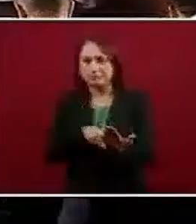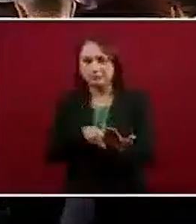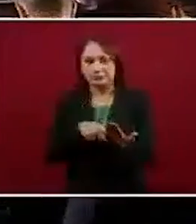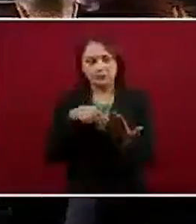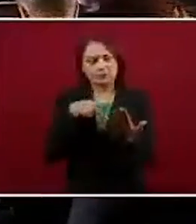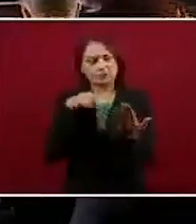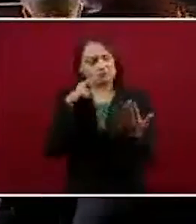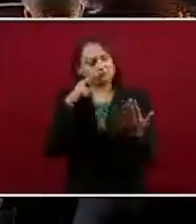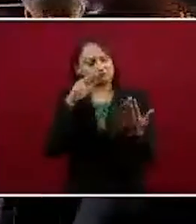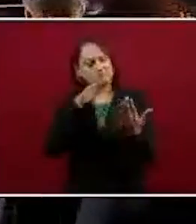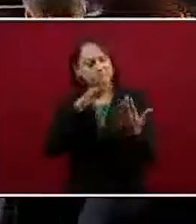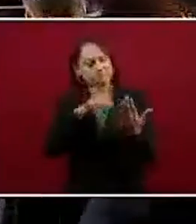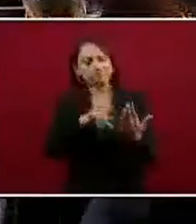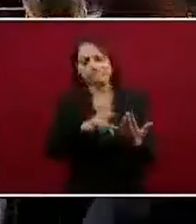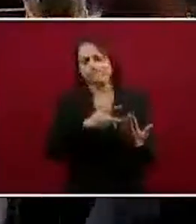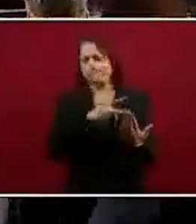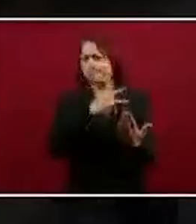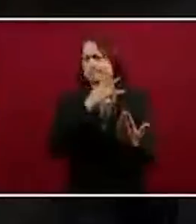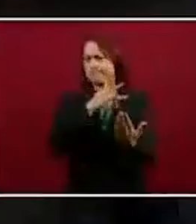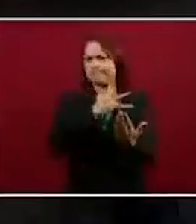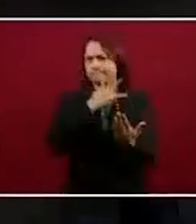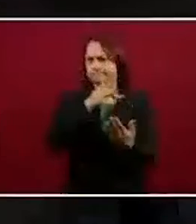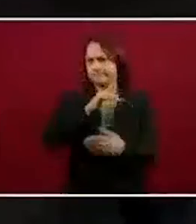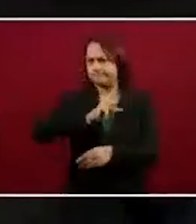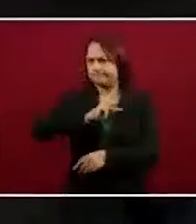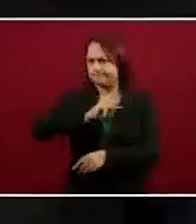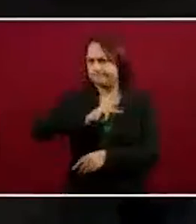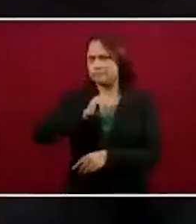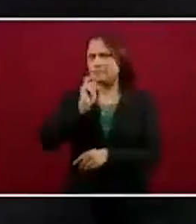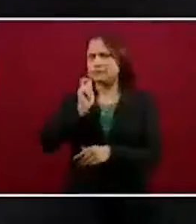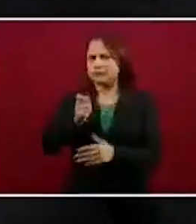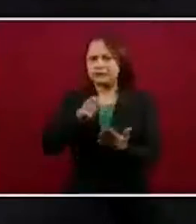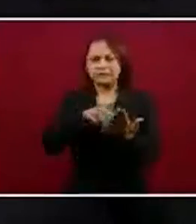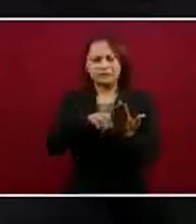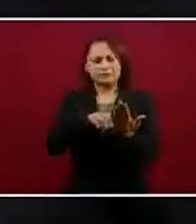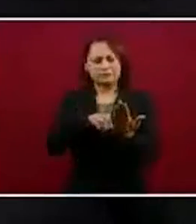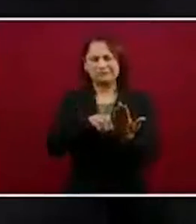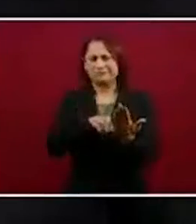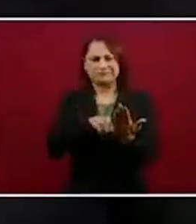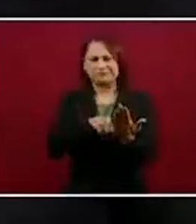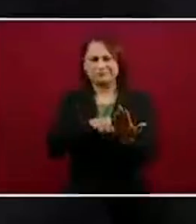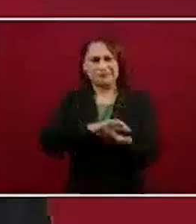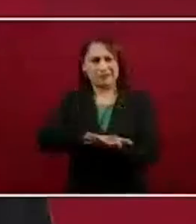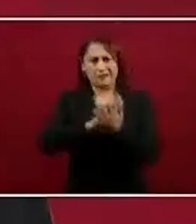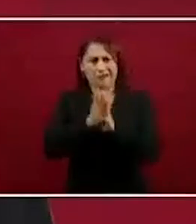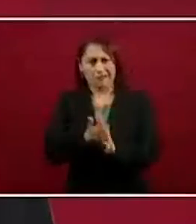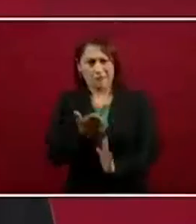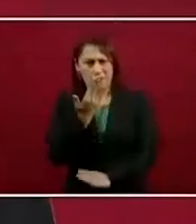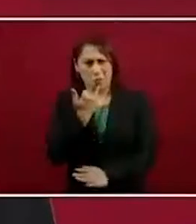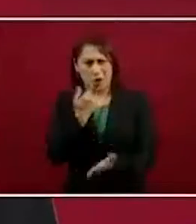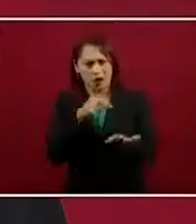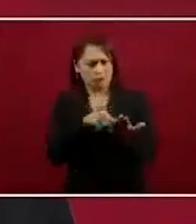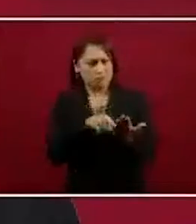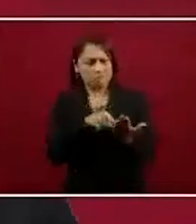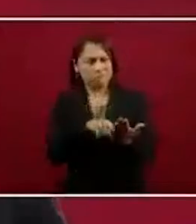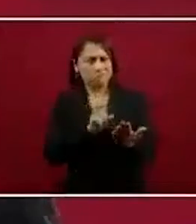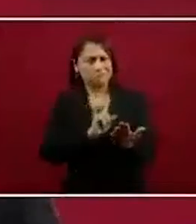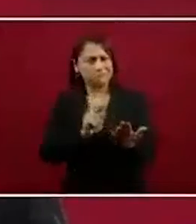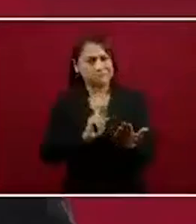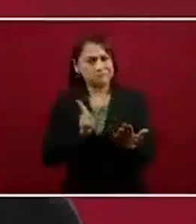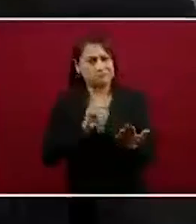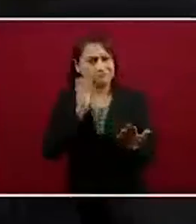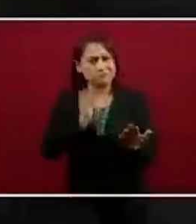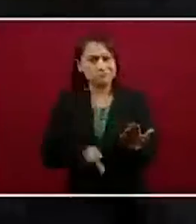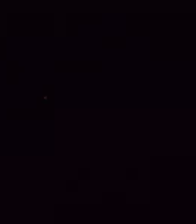pagar a los mexicanos facturas muy caras al término de la crisis por el coronavirus para imagen poblana gustavo miran